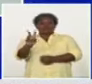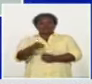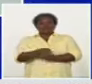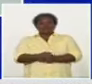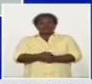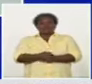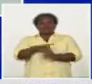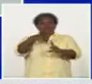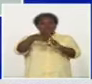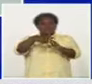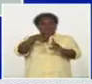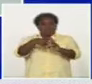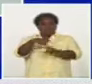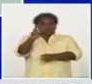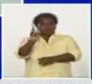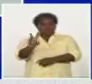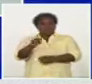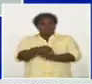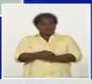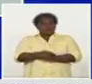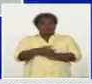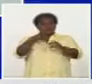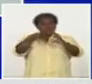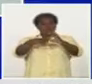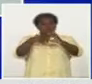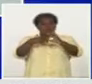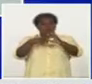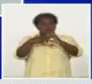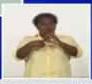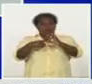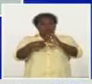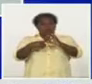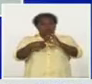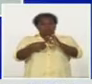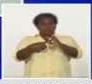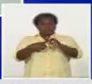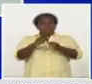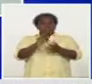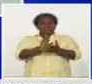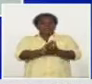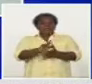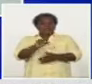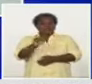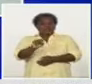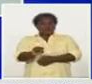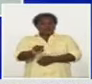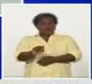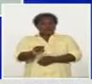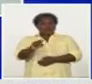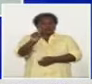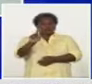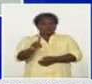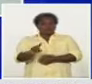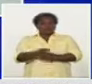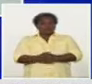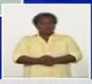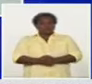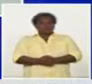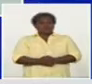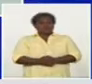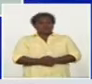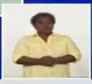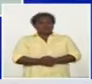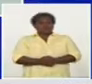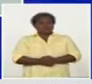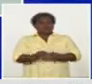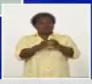Cruz del Norte 2, Quibicán y Melena del Sur con 1 cada uno,